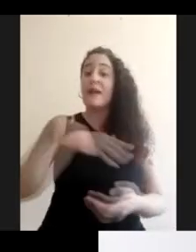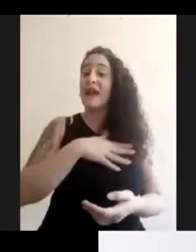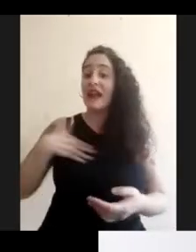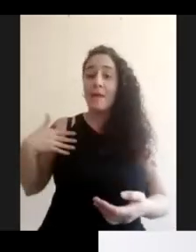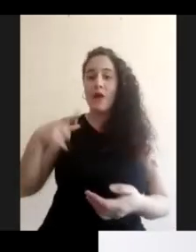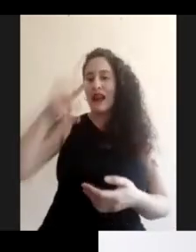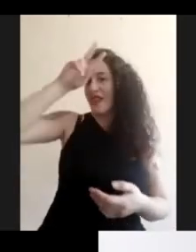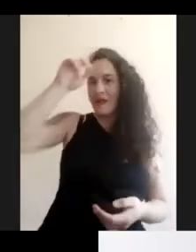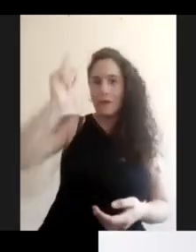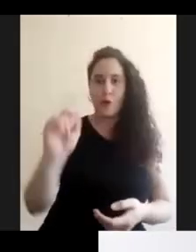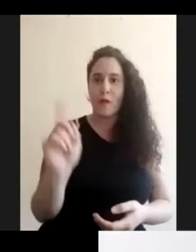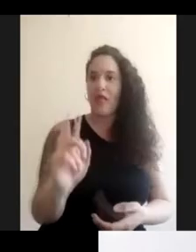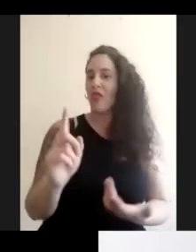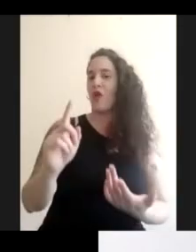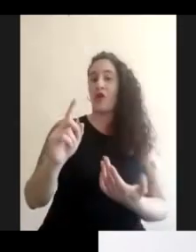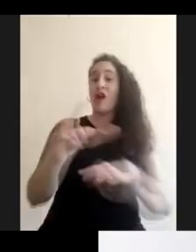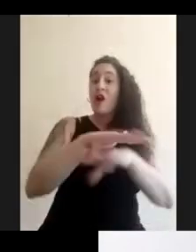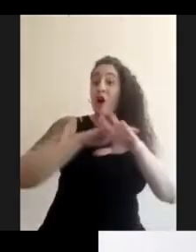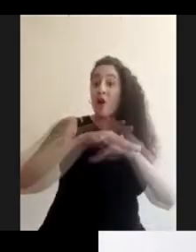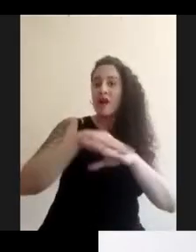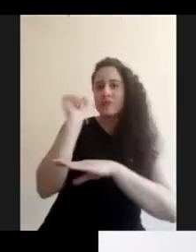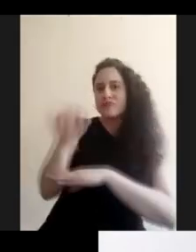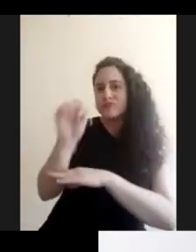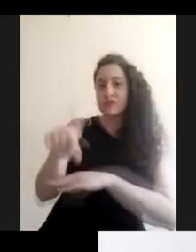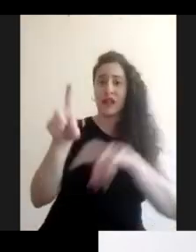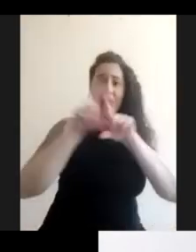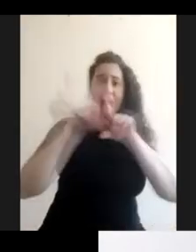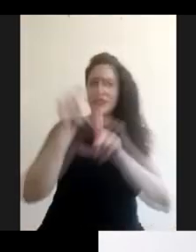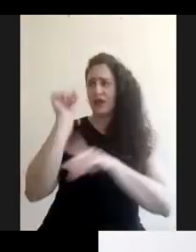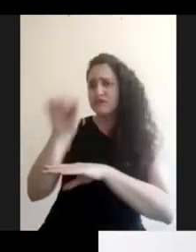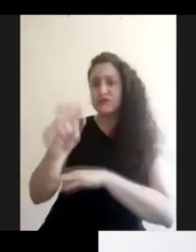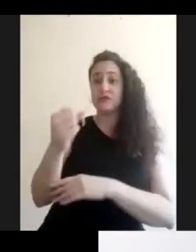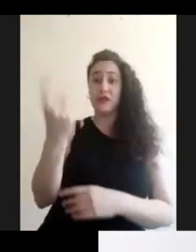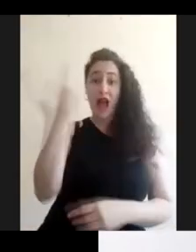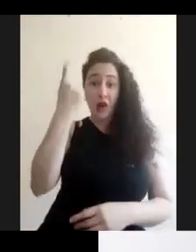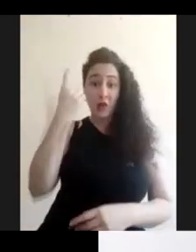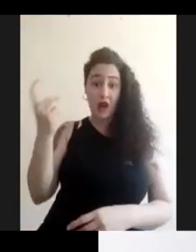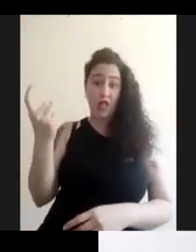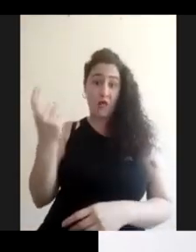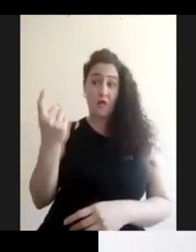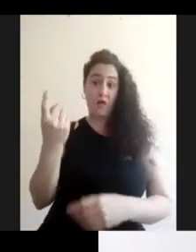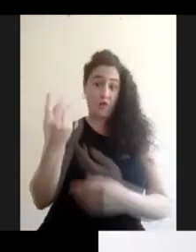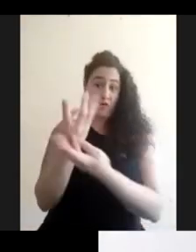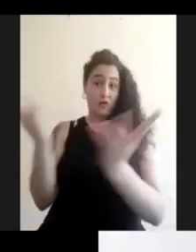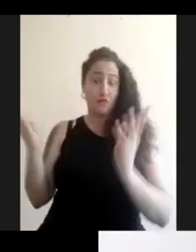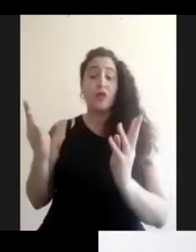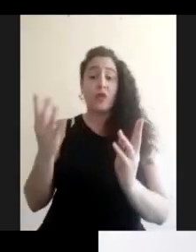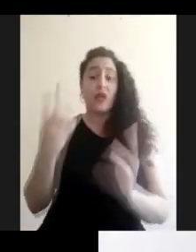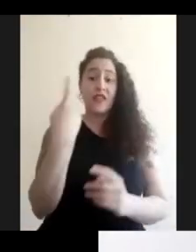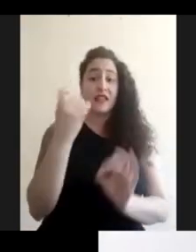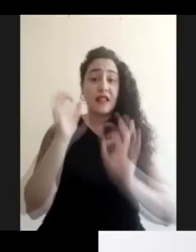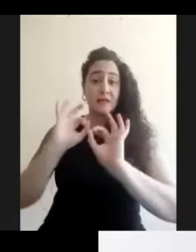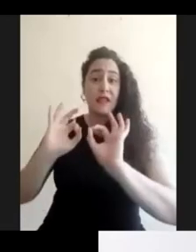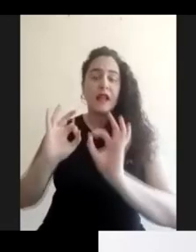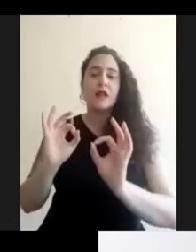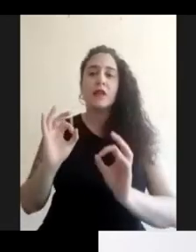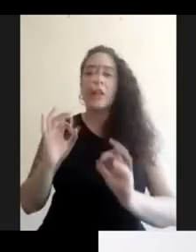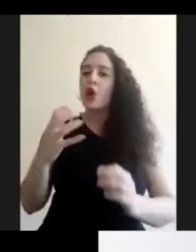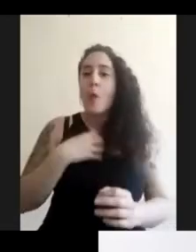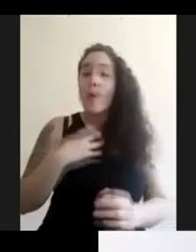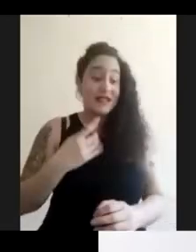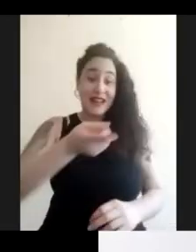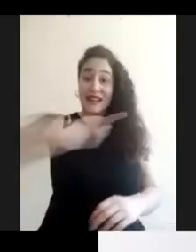despreocupación que está haciendo tanto el gobierno como la empresa hacia el alumnado con necesidades educativas especiales. No puede ser que si nosotros no estamos en los